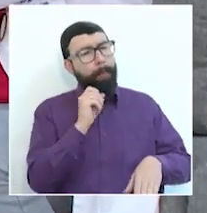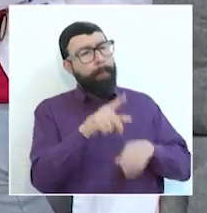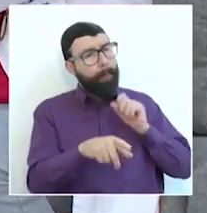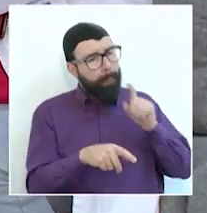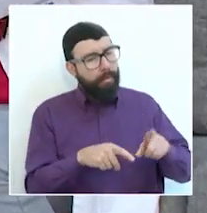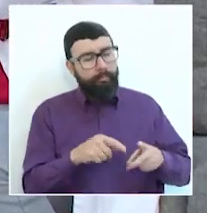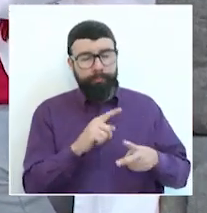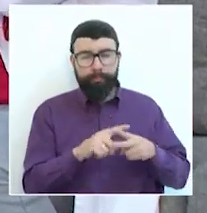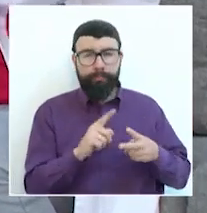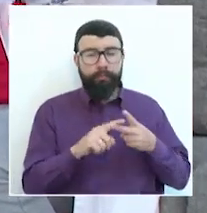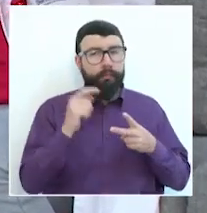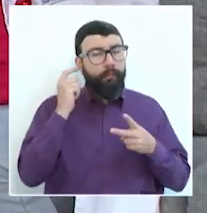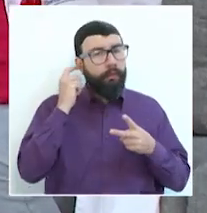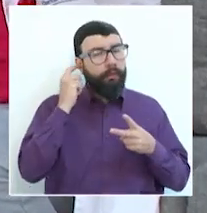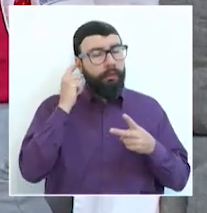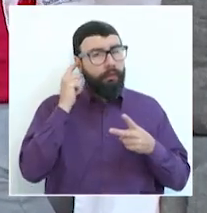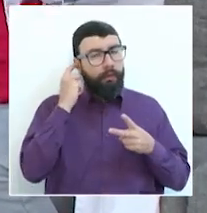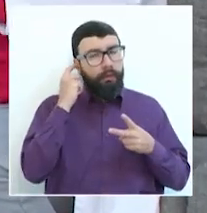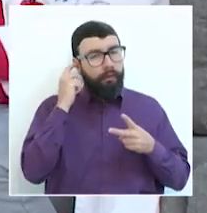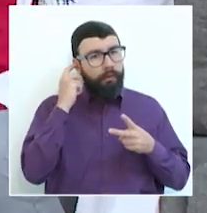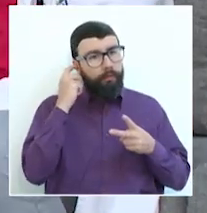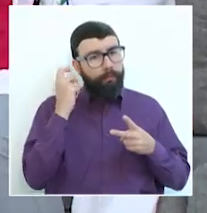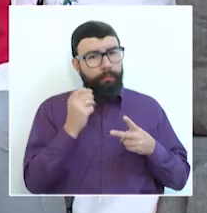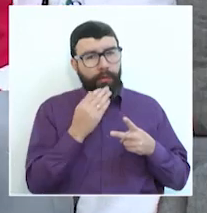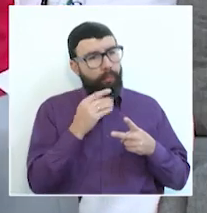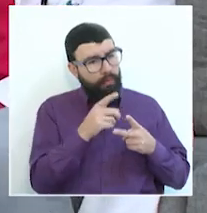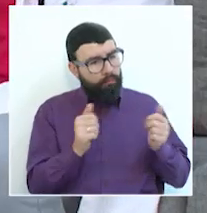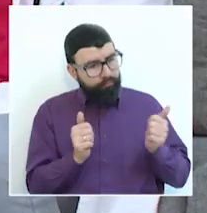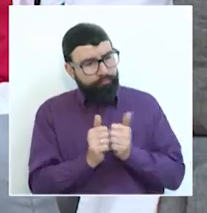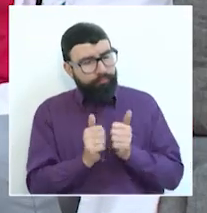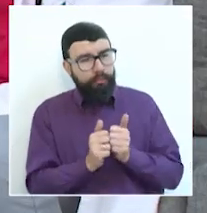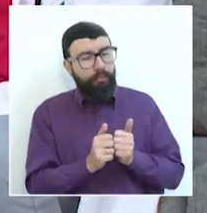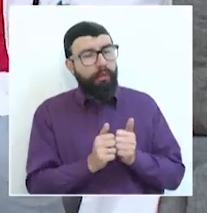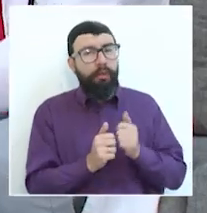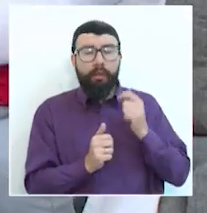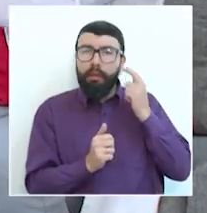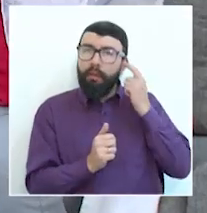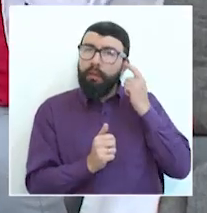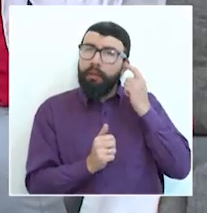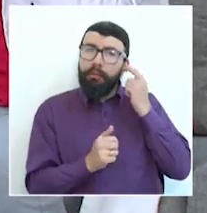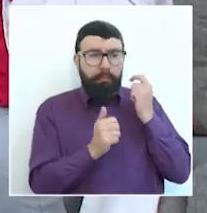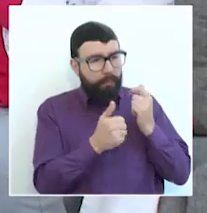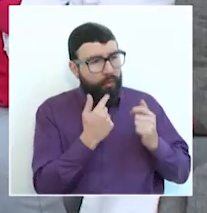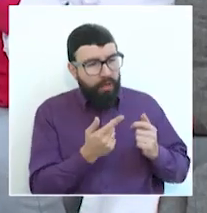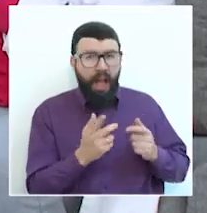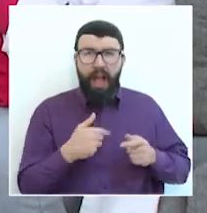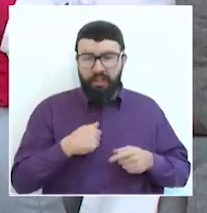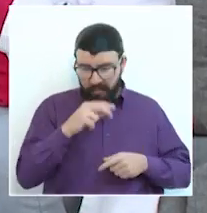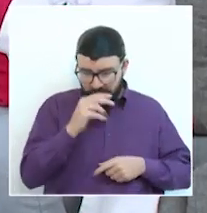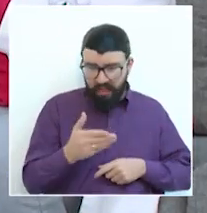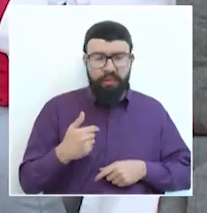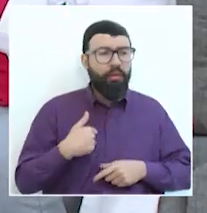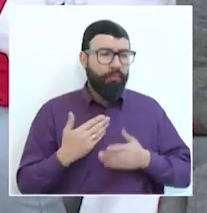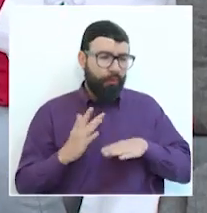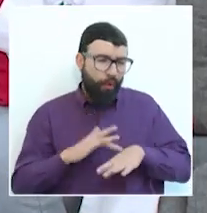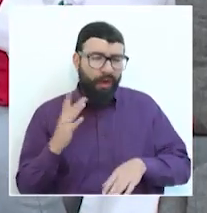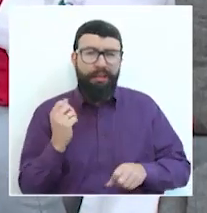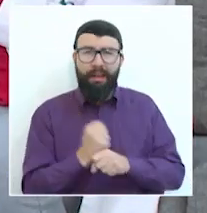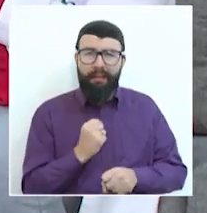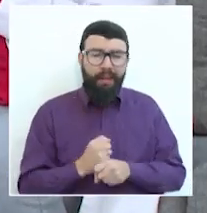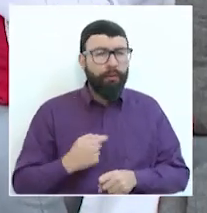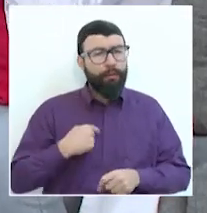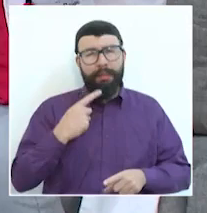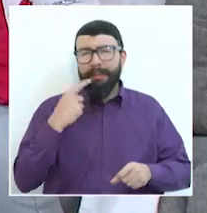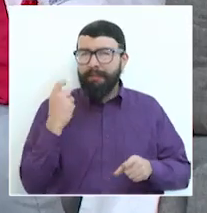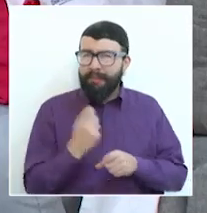parte clínica y usted por qué cuando se encuentra conmigo me dice, no, Jorge, yo, pues sí, desde chiquito me ha tocado trabajar, ha sido una vida difícil